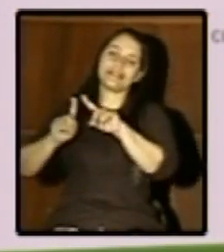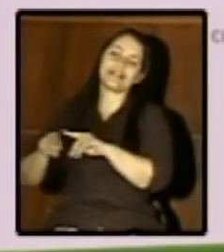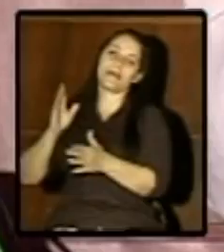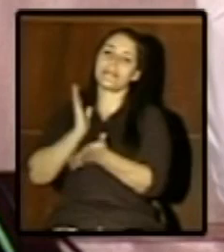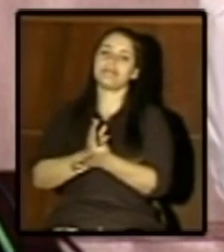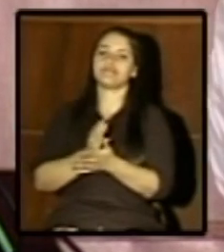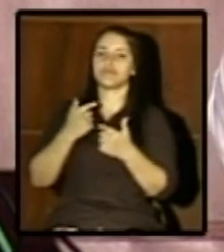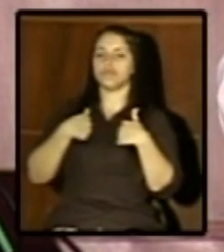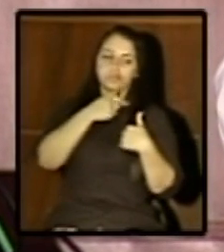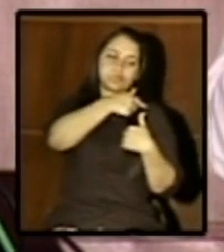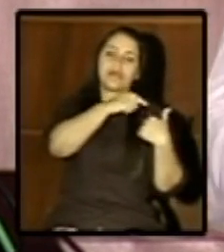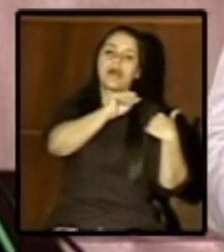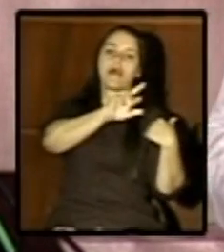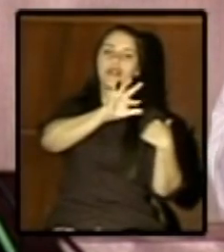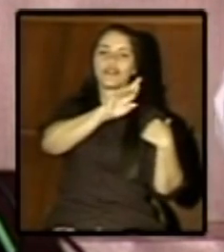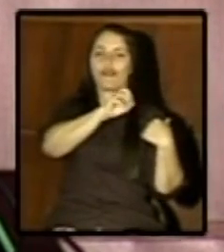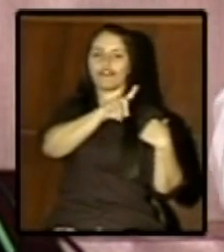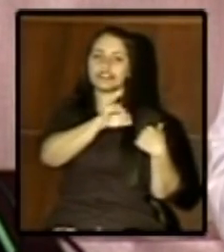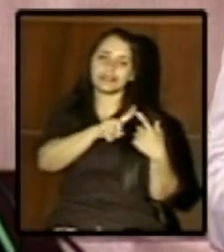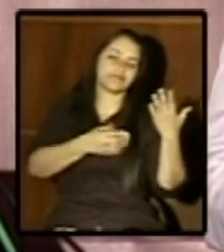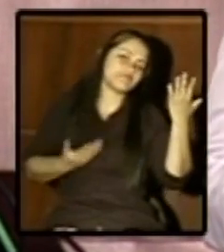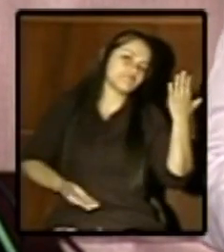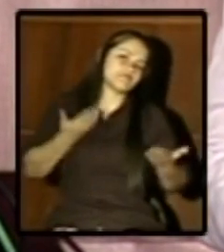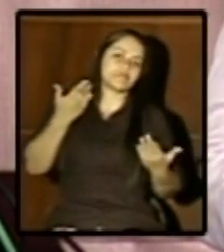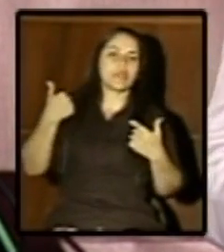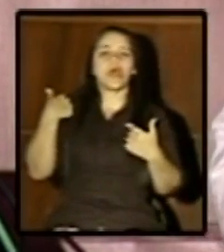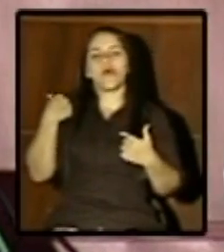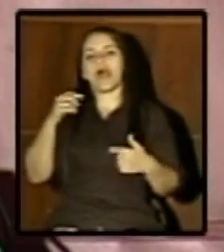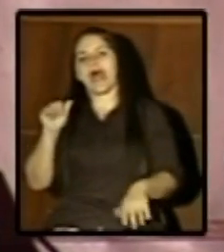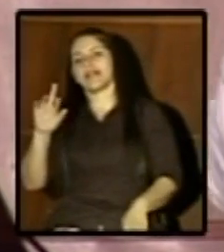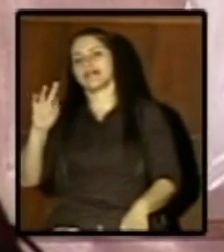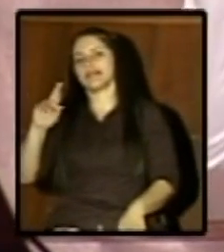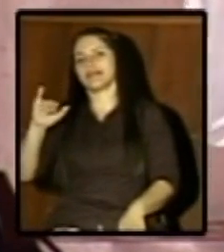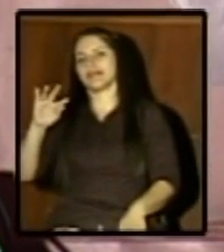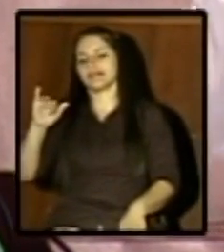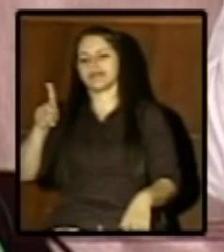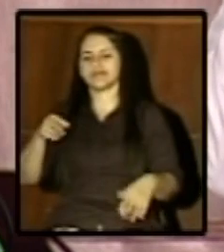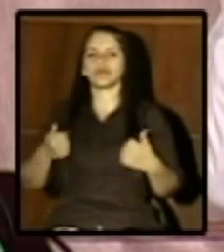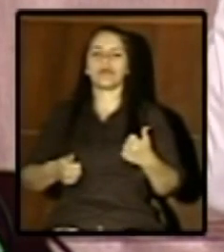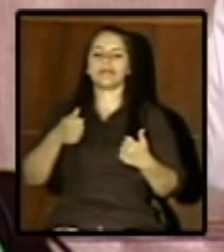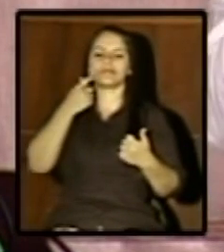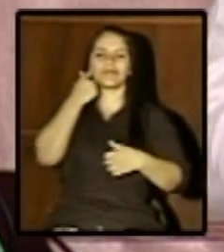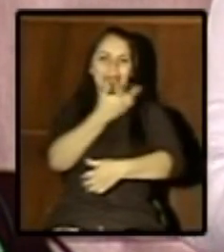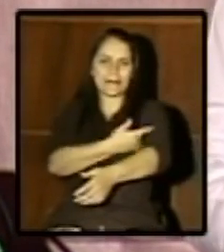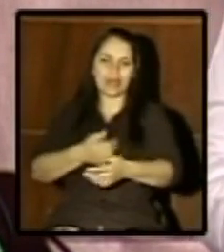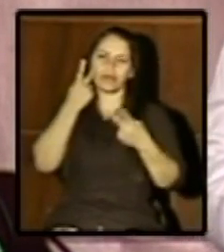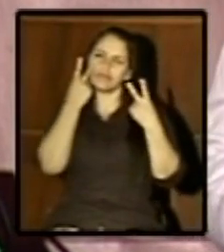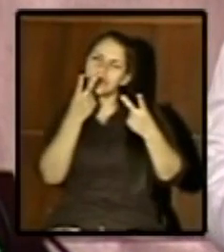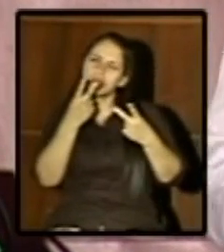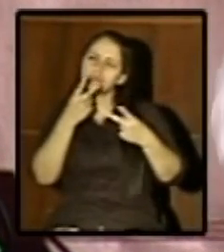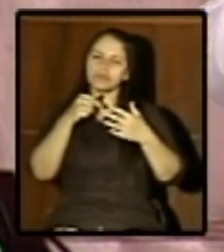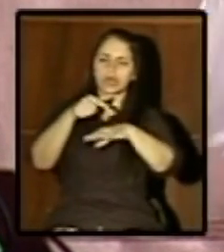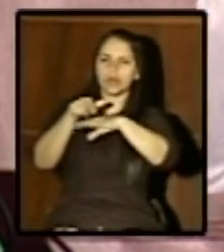llaman omalgias. O sea, a mí el hombro me duele por múltiples razones. Yo puedo tener artrosis del hombro, una razón.